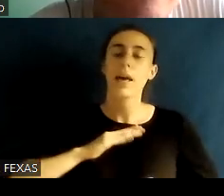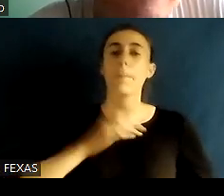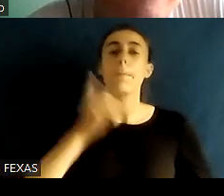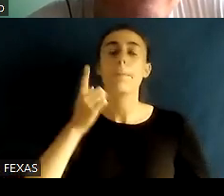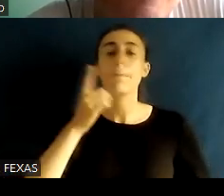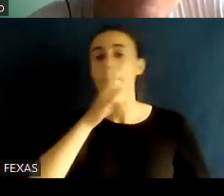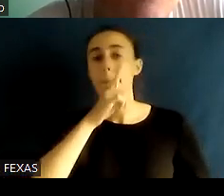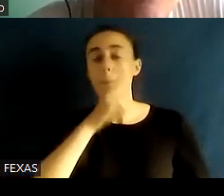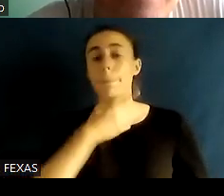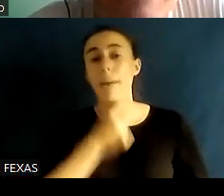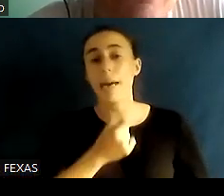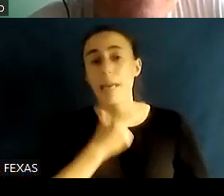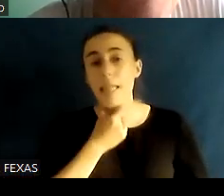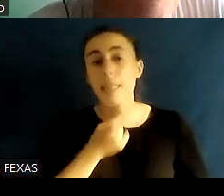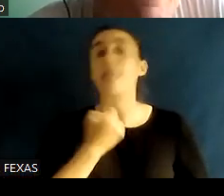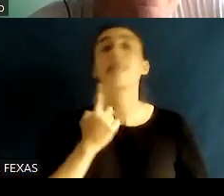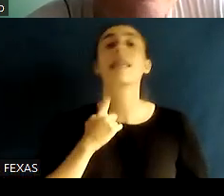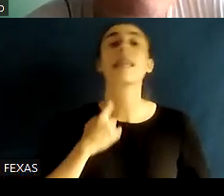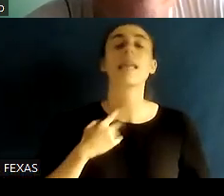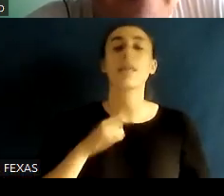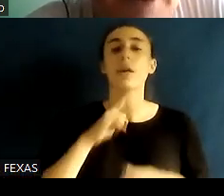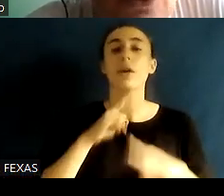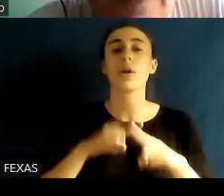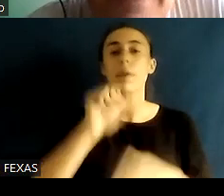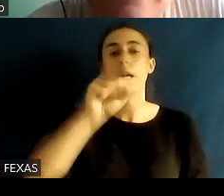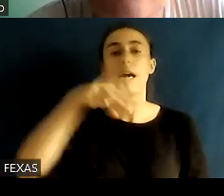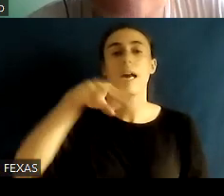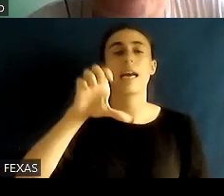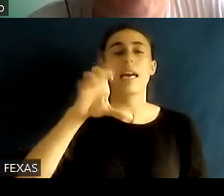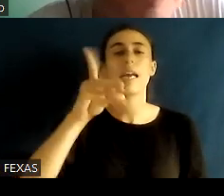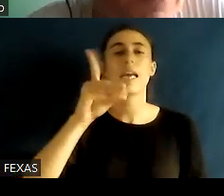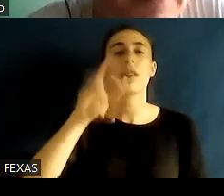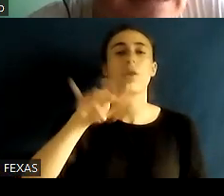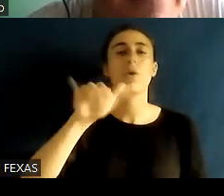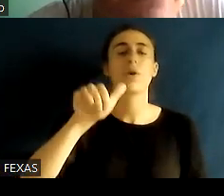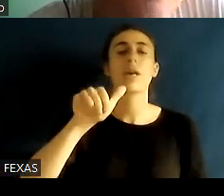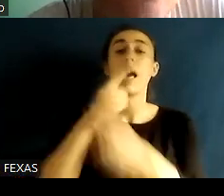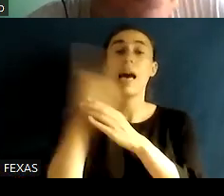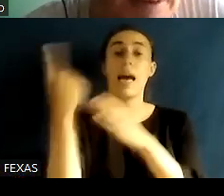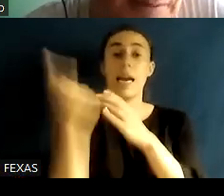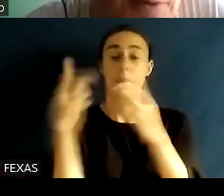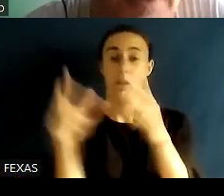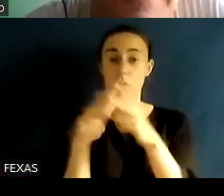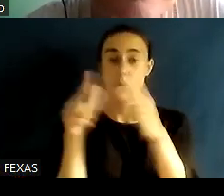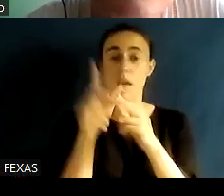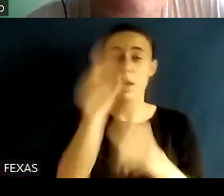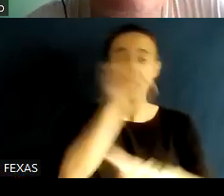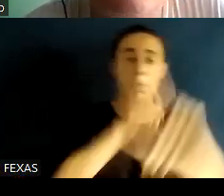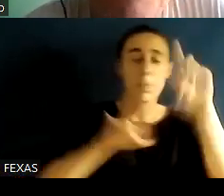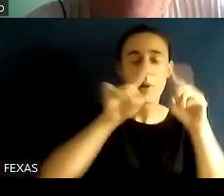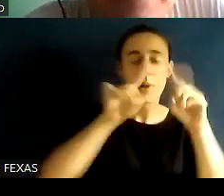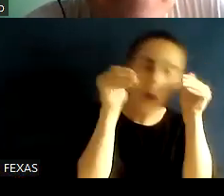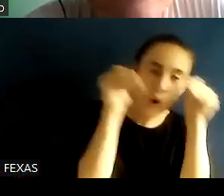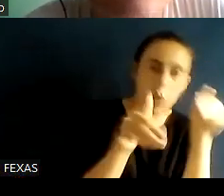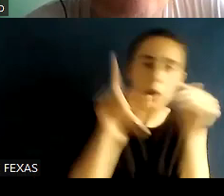medicina lo denominamos anedonia, el aislamiento social, los problemas de concentración, los problemas de memoria,